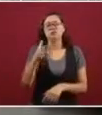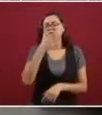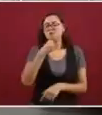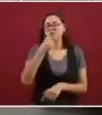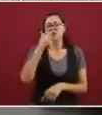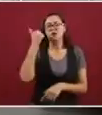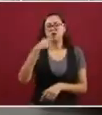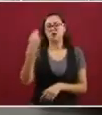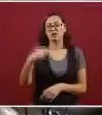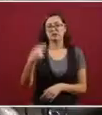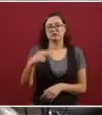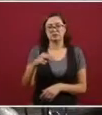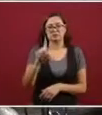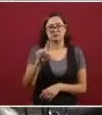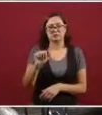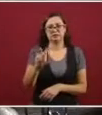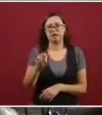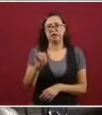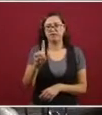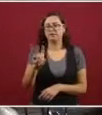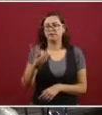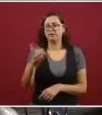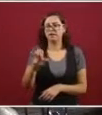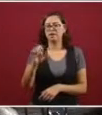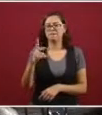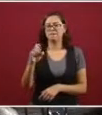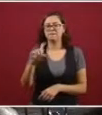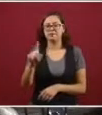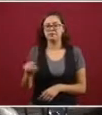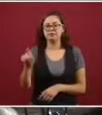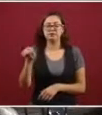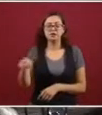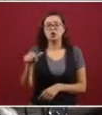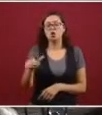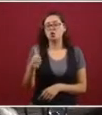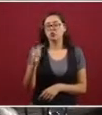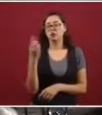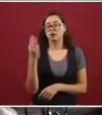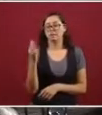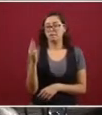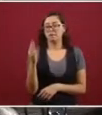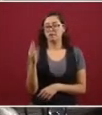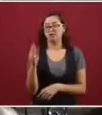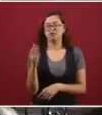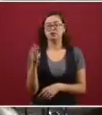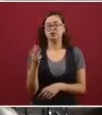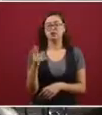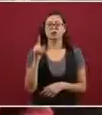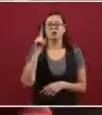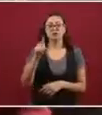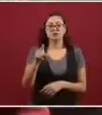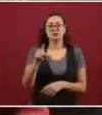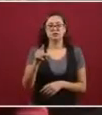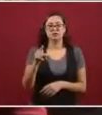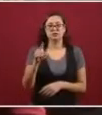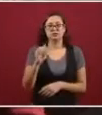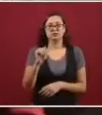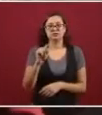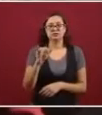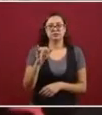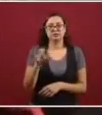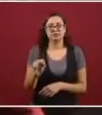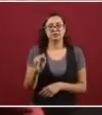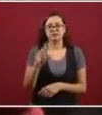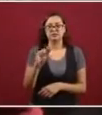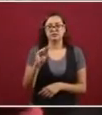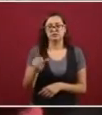alumno David Yepes se publicó el día 11 de mayo del CETIS 87 de